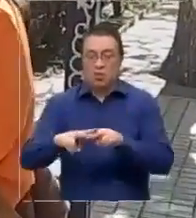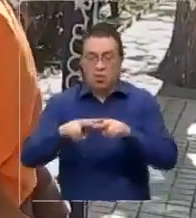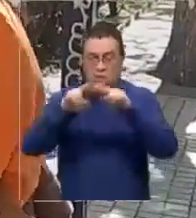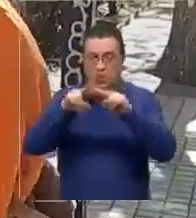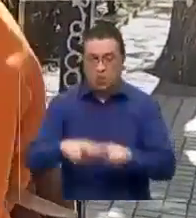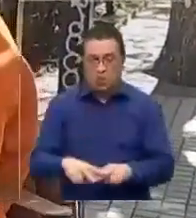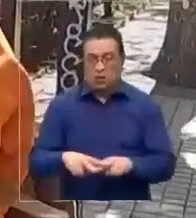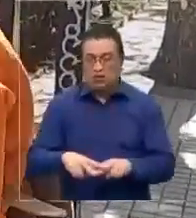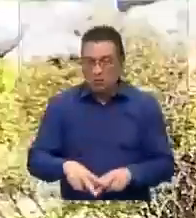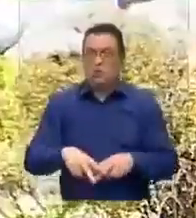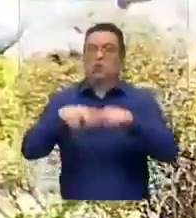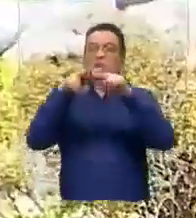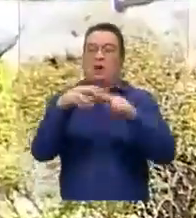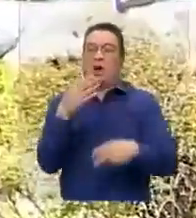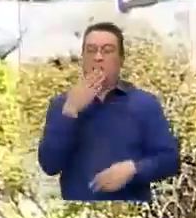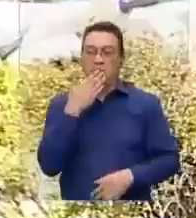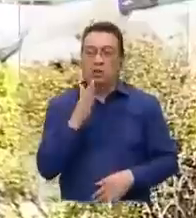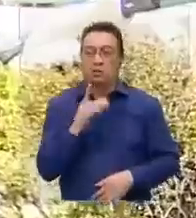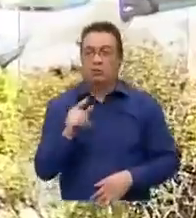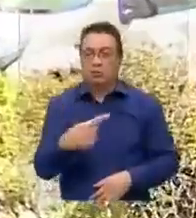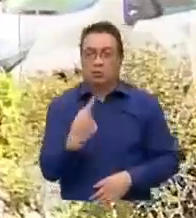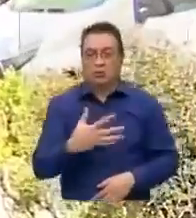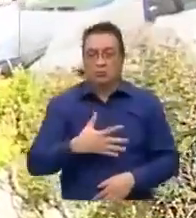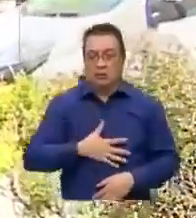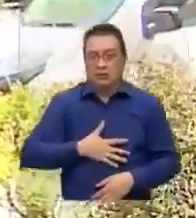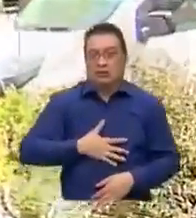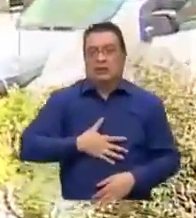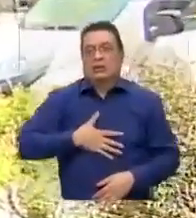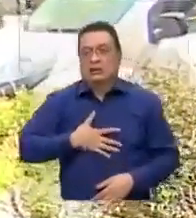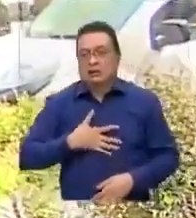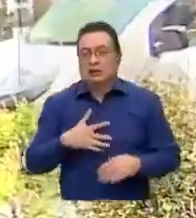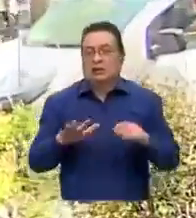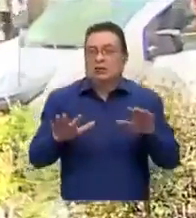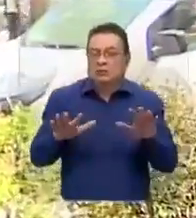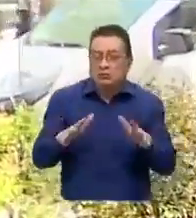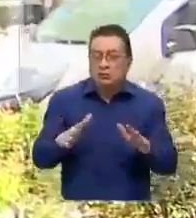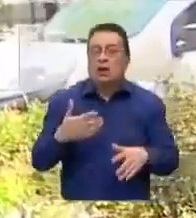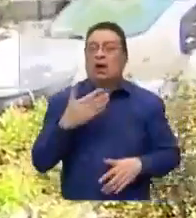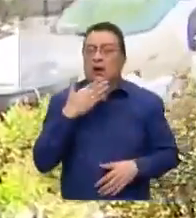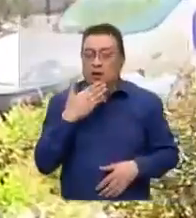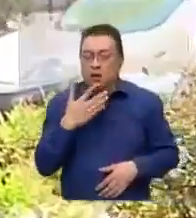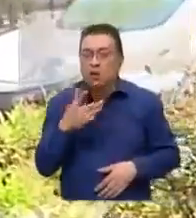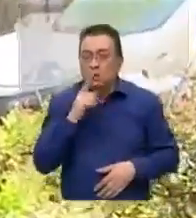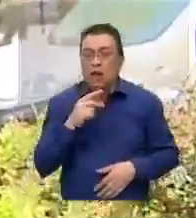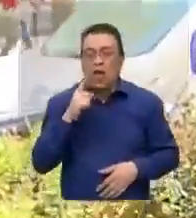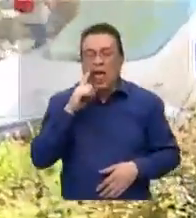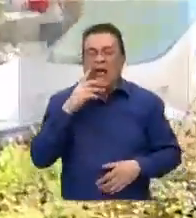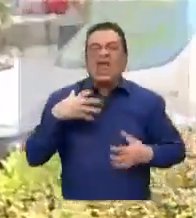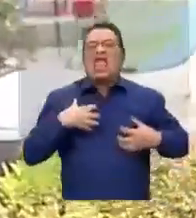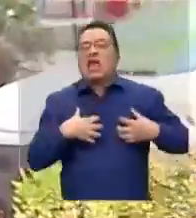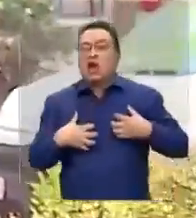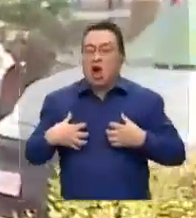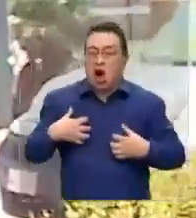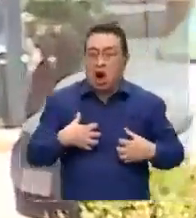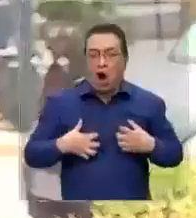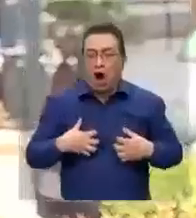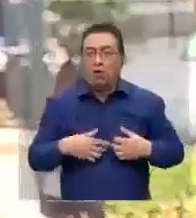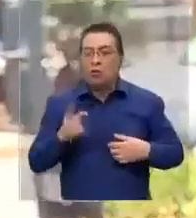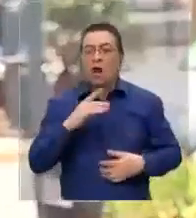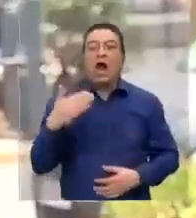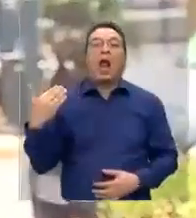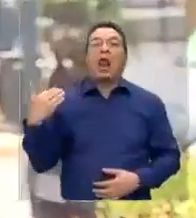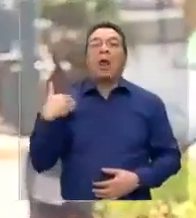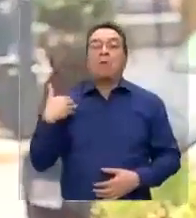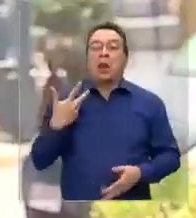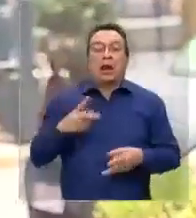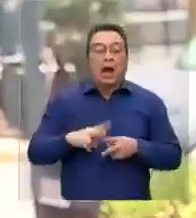las pérdidas del último tiempo. Hay una sensación también de incomodidad respecto de que no importa lo que